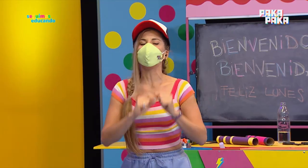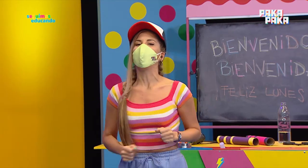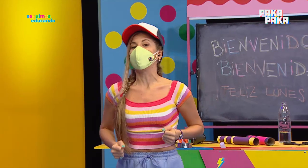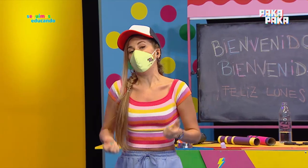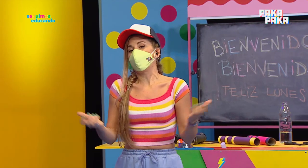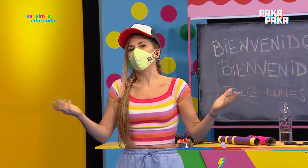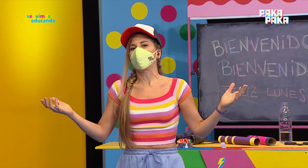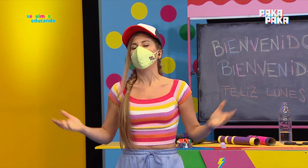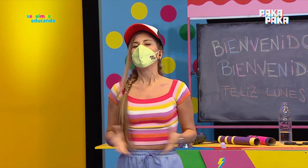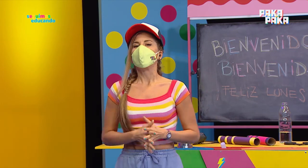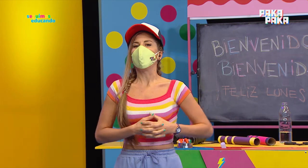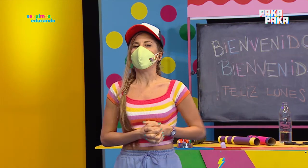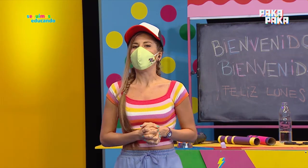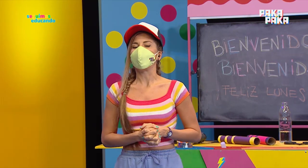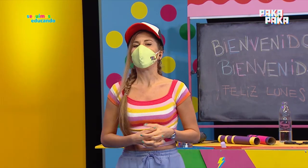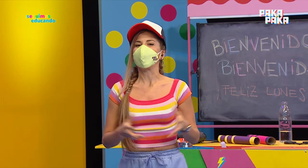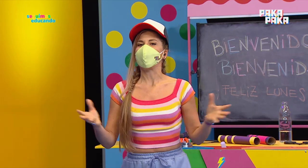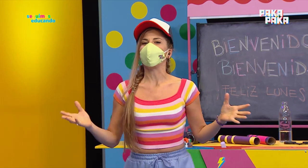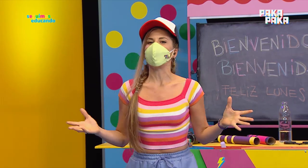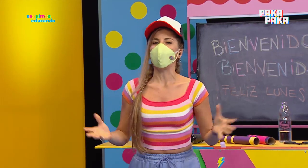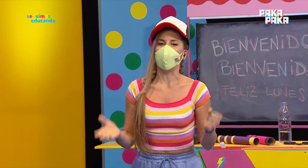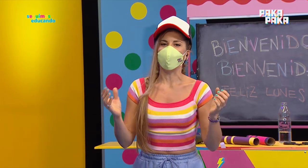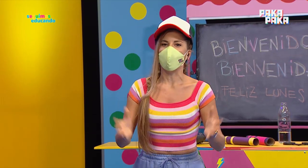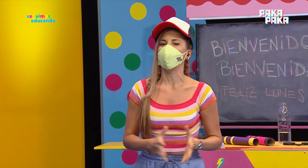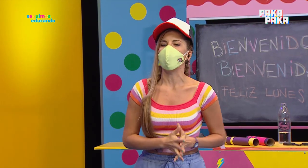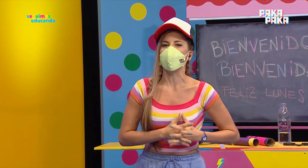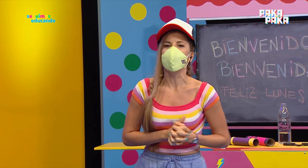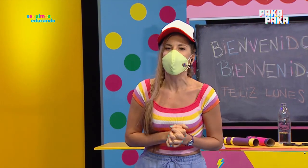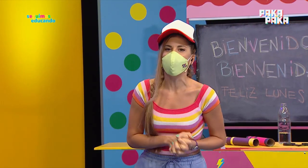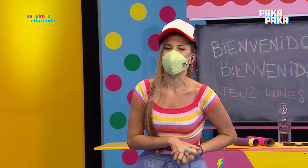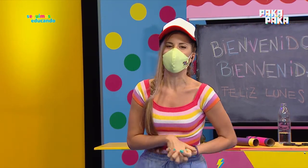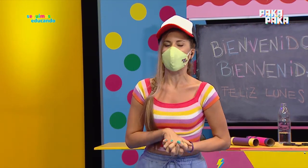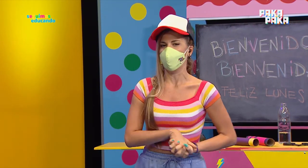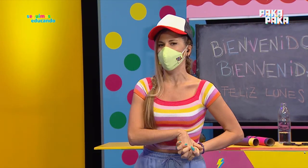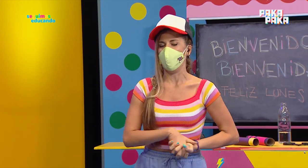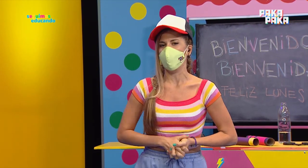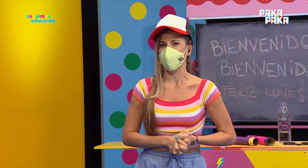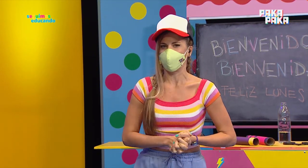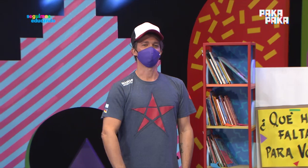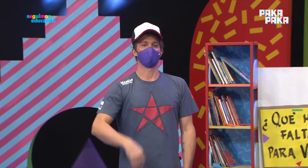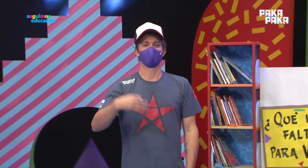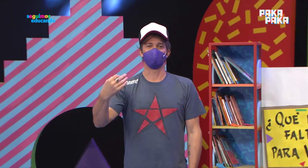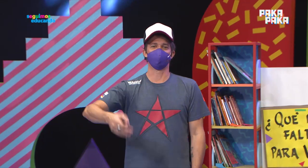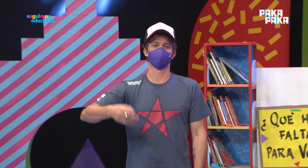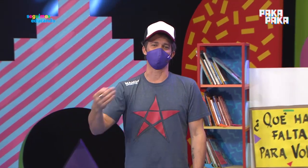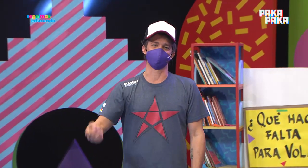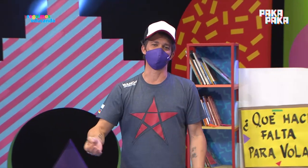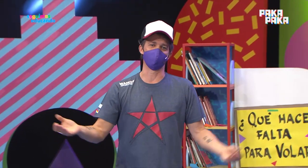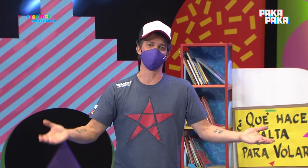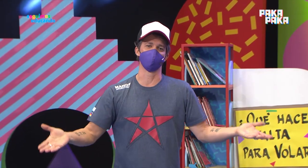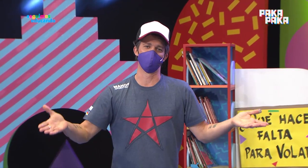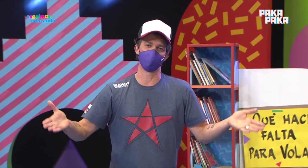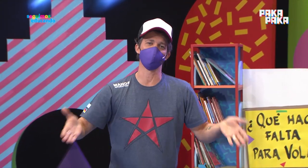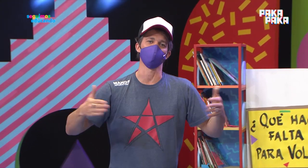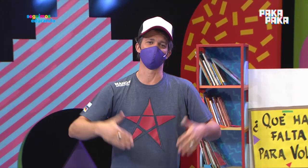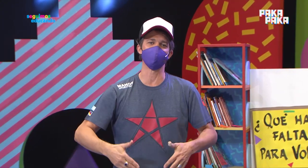Pedir aplauso y que, por supuesto, te lo den. Así que gracias a todos y a todas por sus saludos hermosos el día de mi cumpleaños. Y a que le vamos a recibir